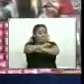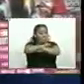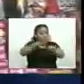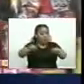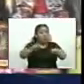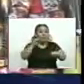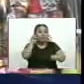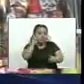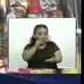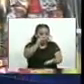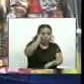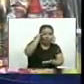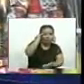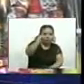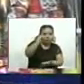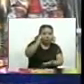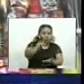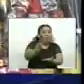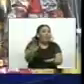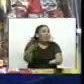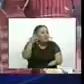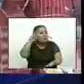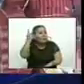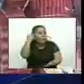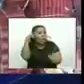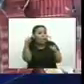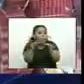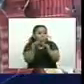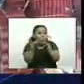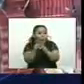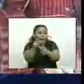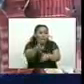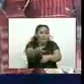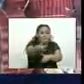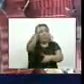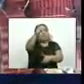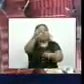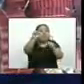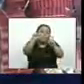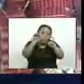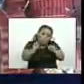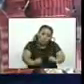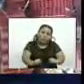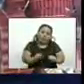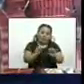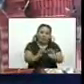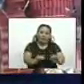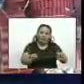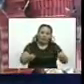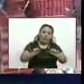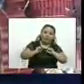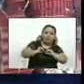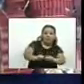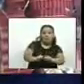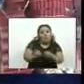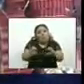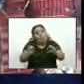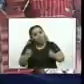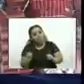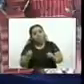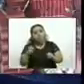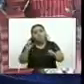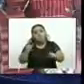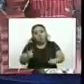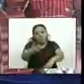de este artefacto lo convierte casi en un arma que podría acabar con la vida de un niño o generar daños que lleven a la